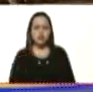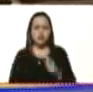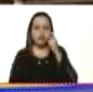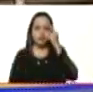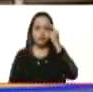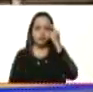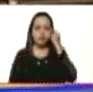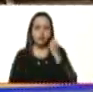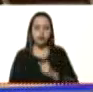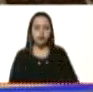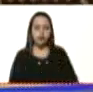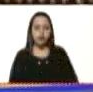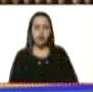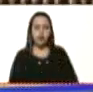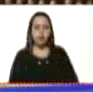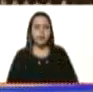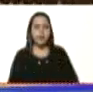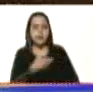presidente de la Asamblea Nacional,